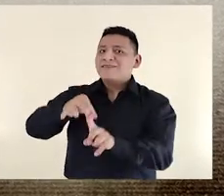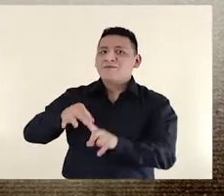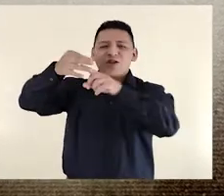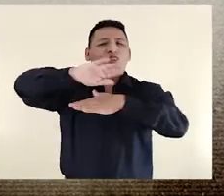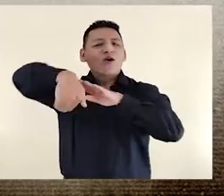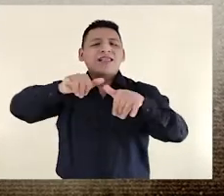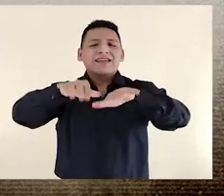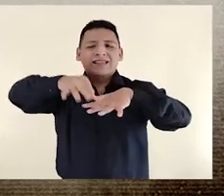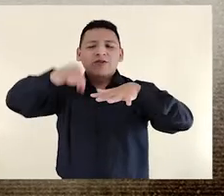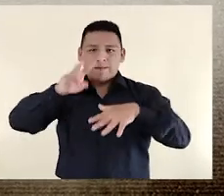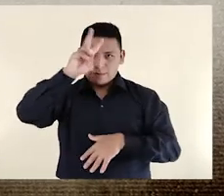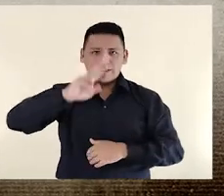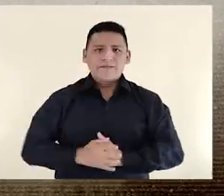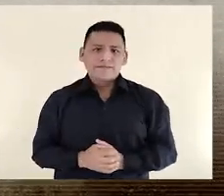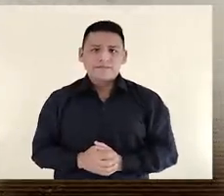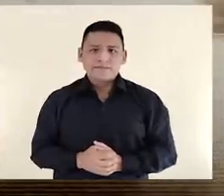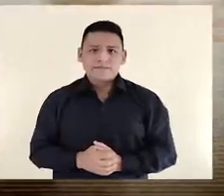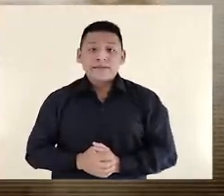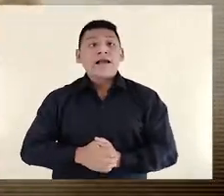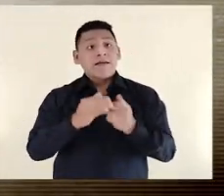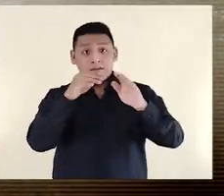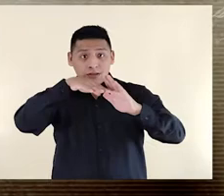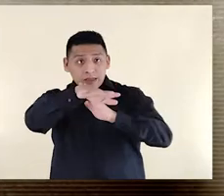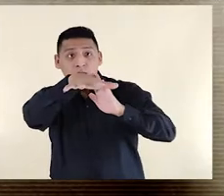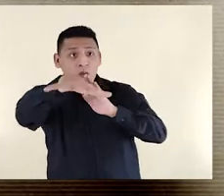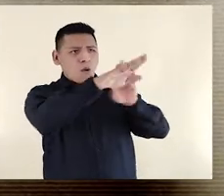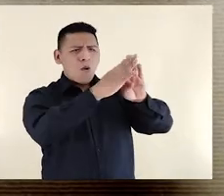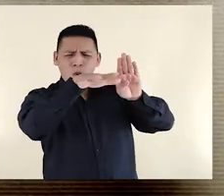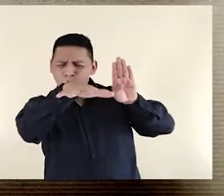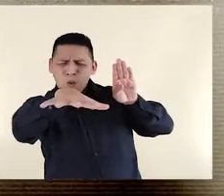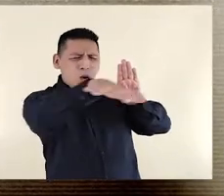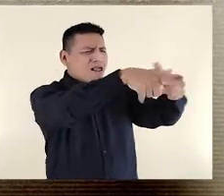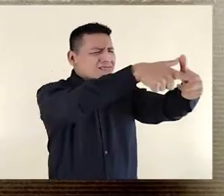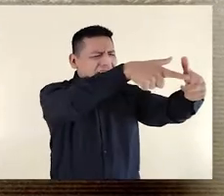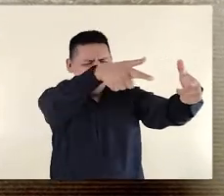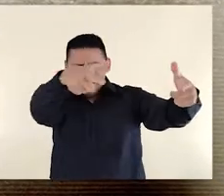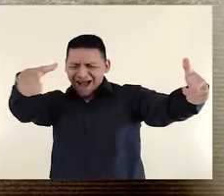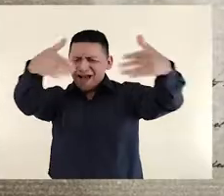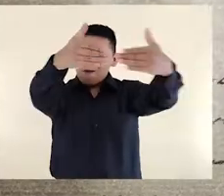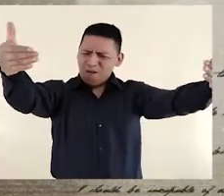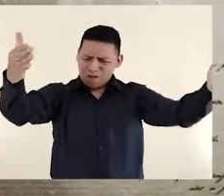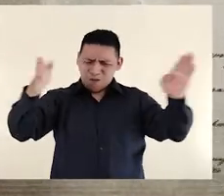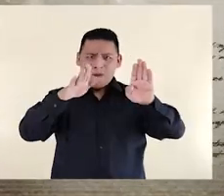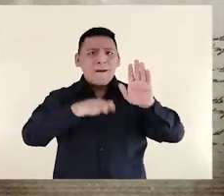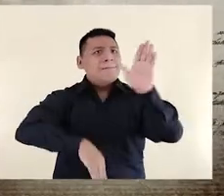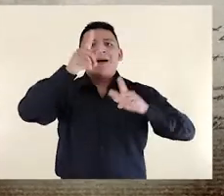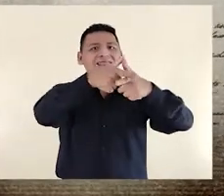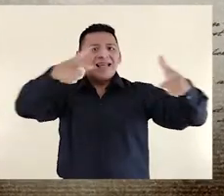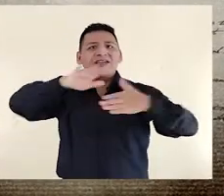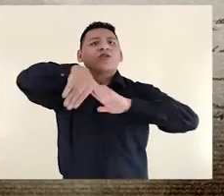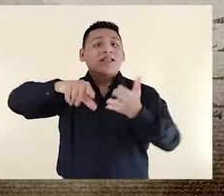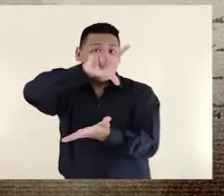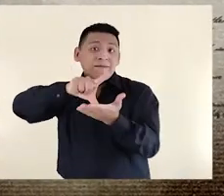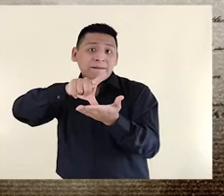notables figuras de la arquitectura peruana. Por dentro notaremos el típico zaguán, que se abre a un amplio patio, uno de los más espaciosos